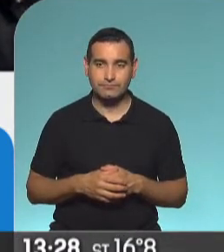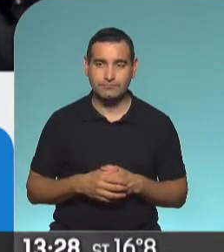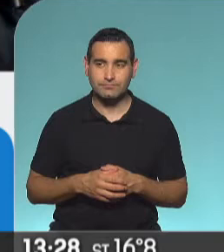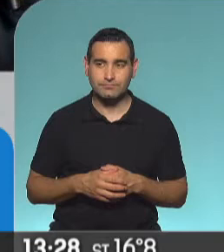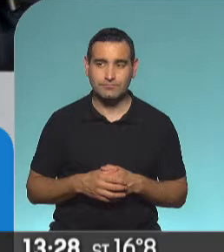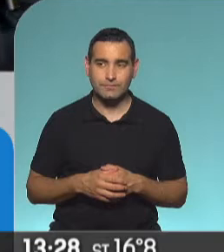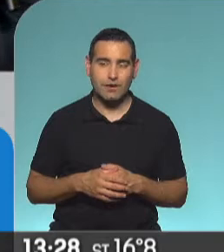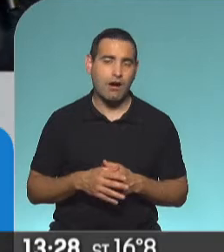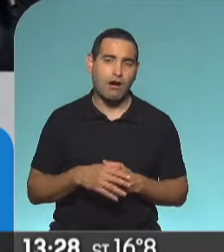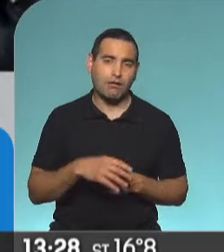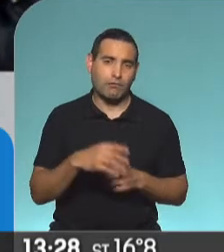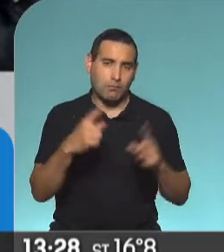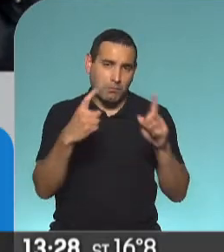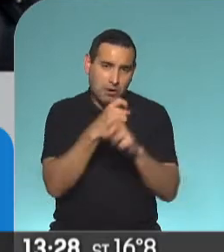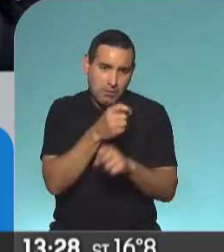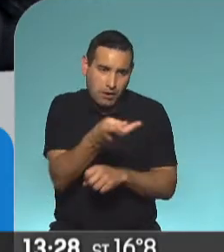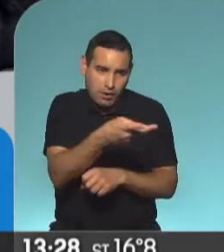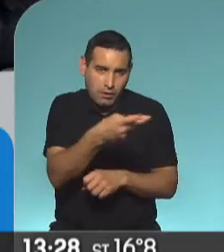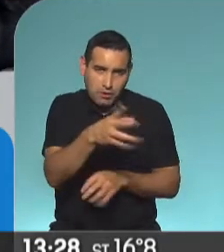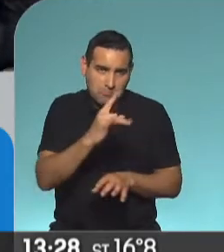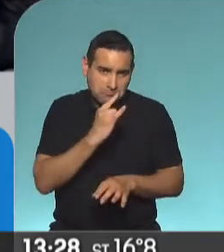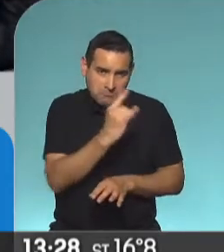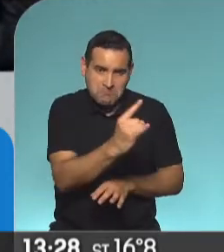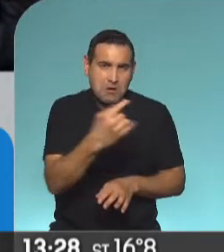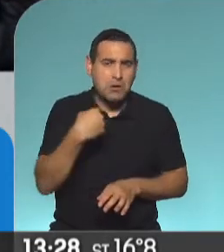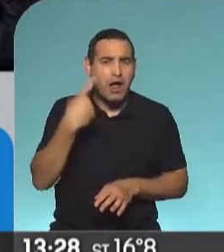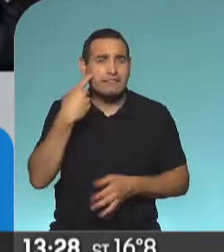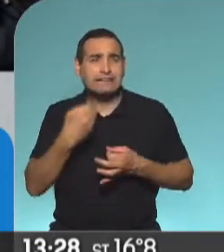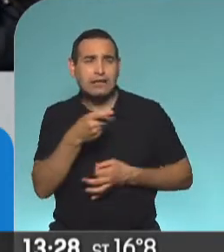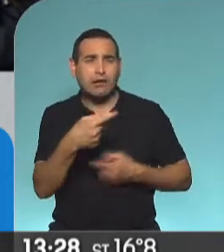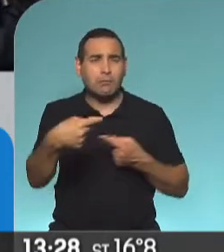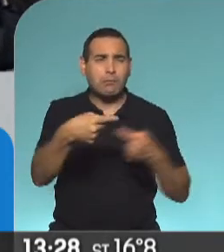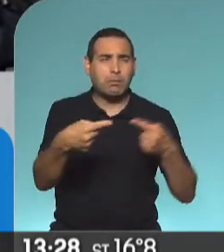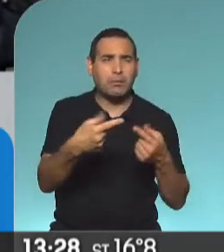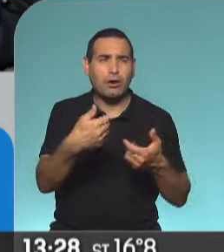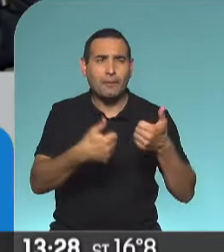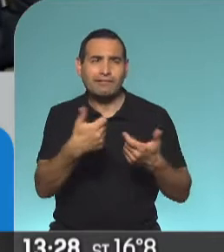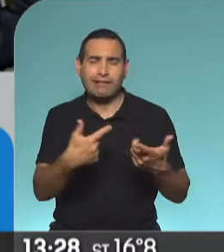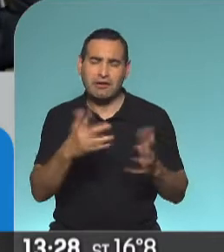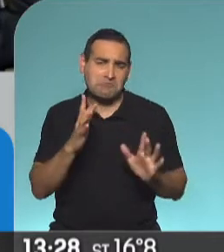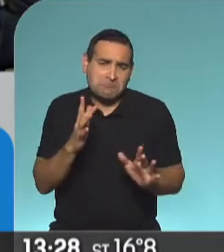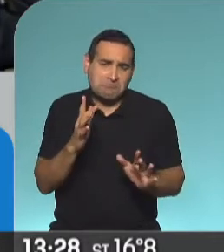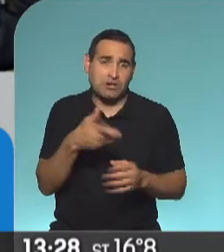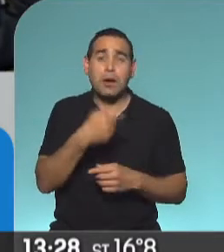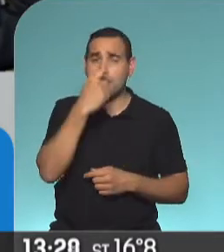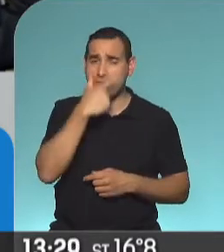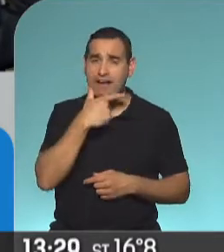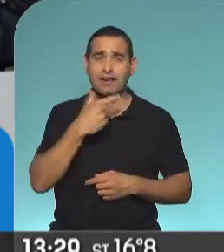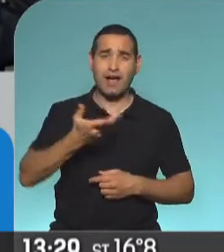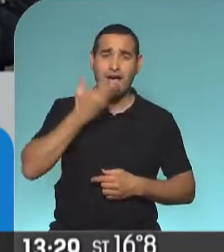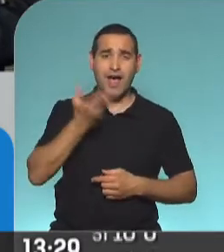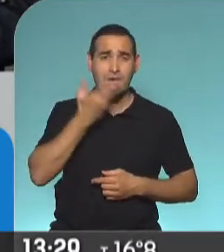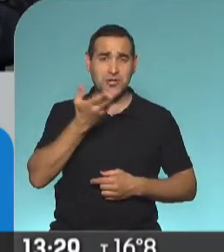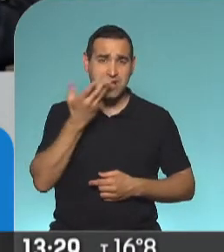Bueno, será un problema entre ellos, digamos, no me detengo demasiado a analizar. Sí, está claro que Macri habló